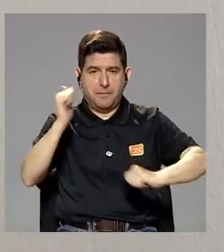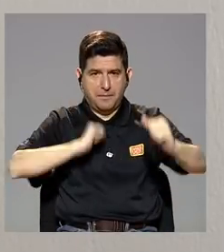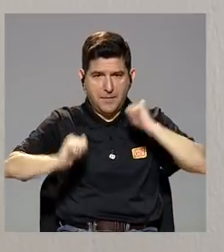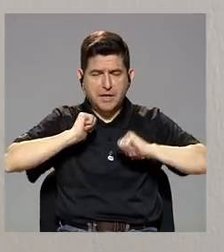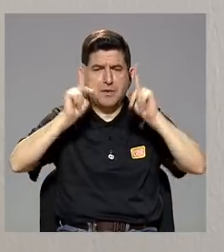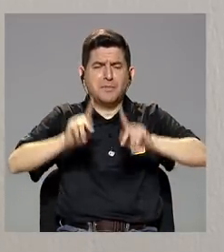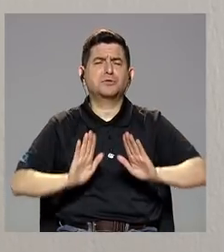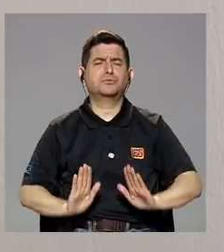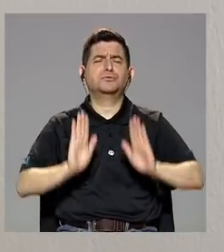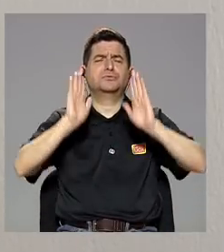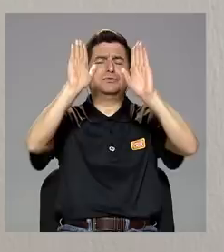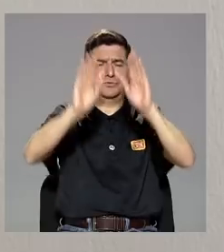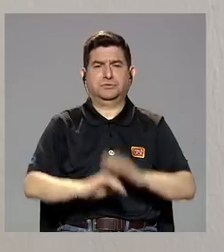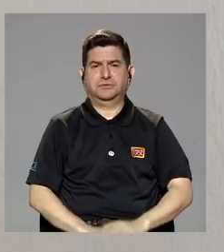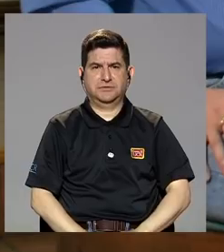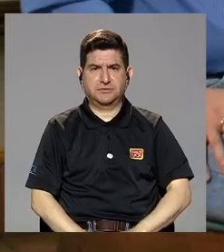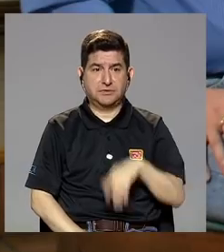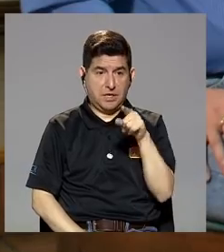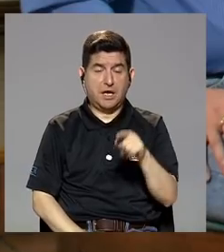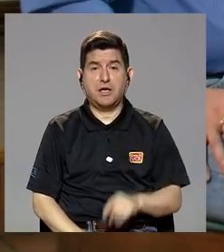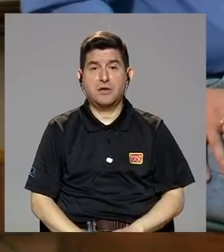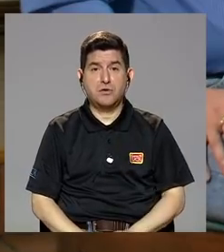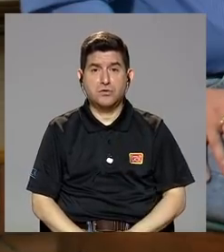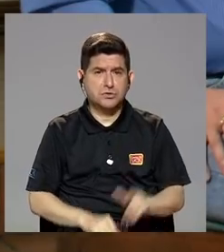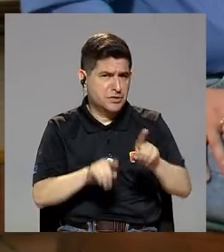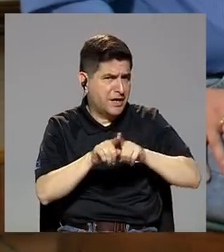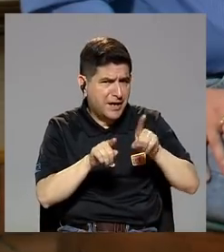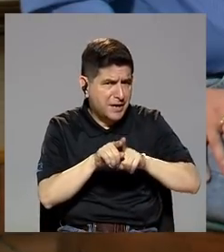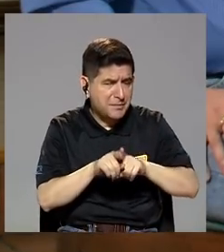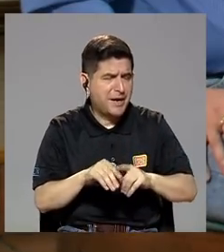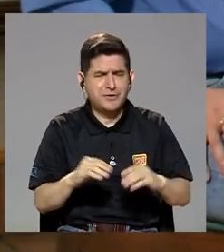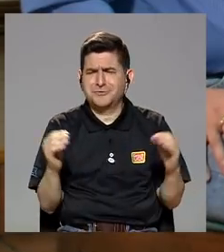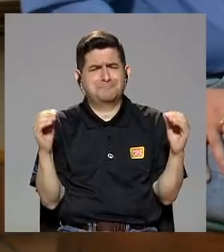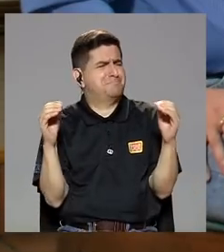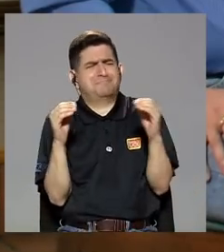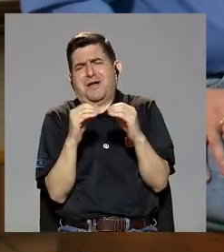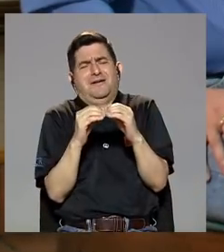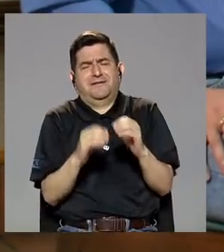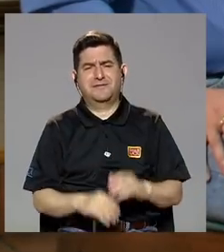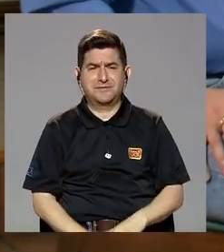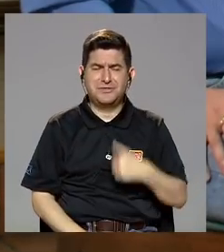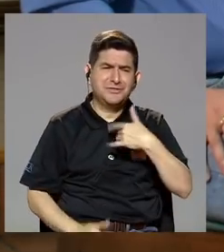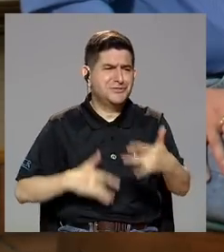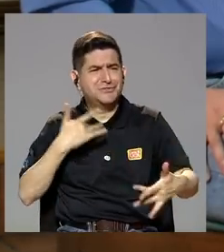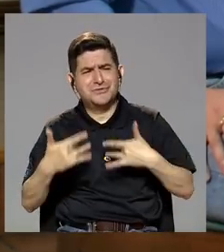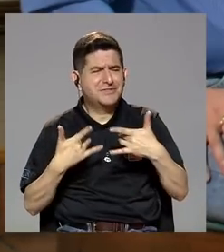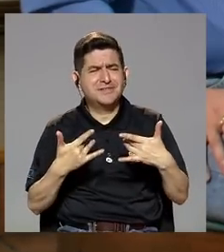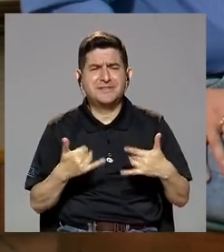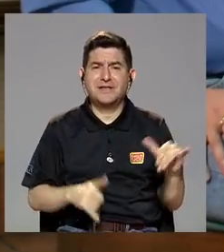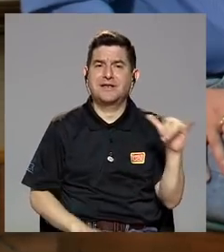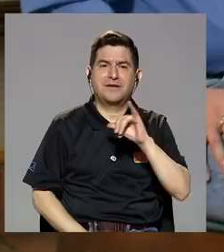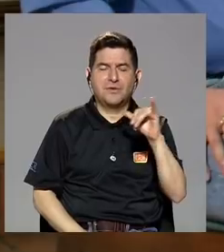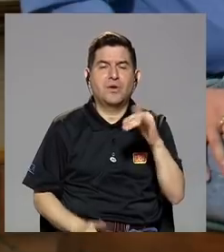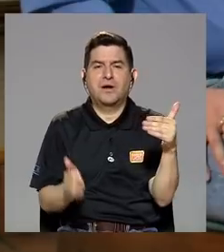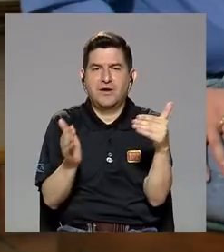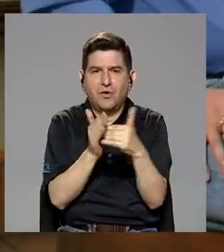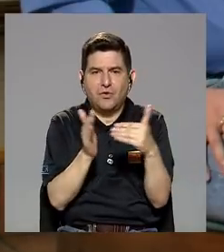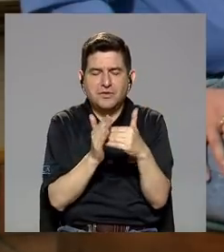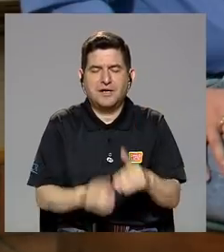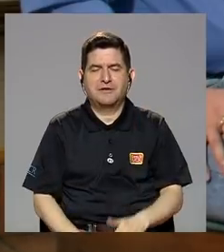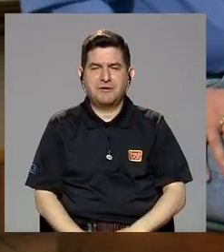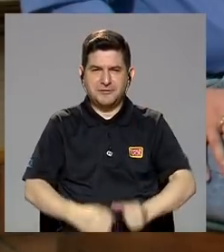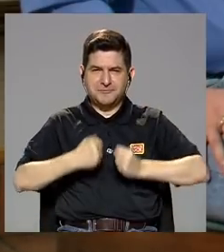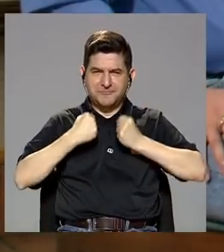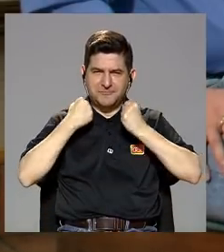gente maravillosa que fueron más que hermanos míos y claro me empecé a sentir como de nuevo vital